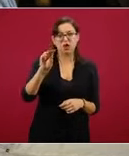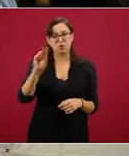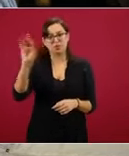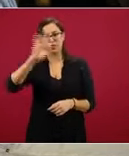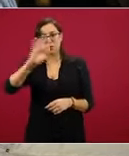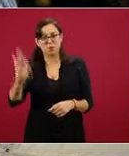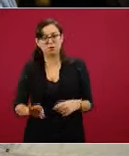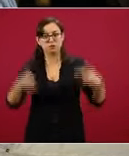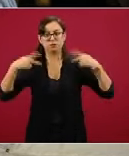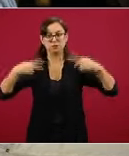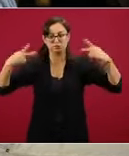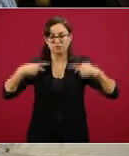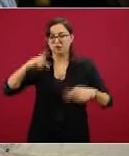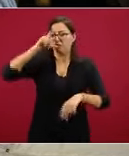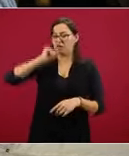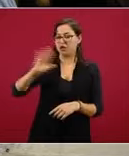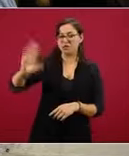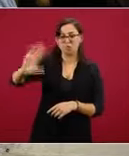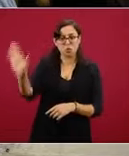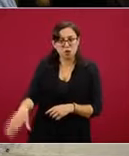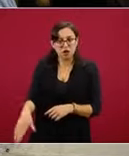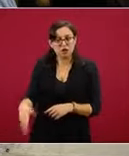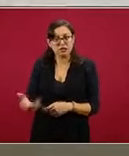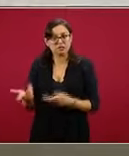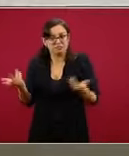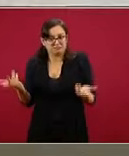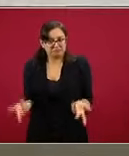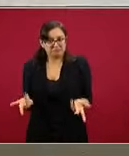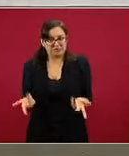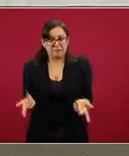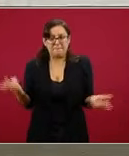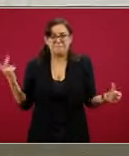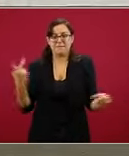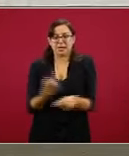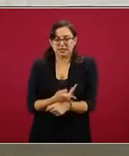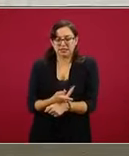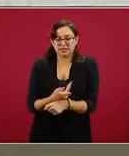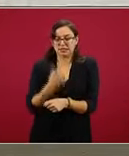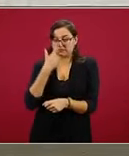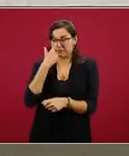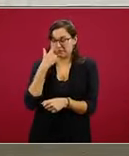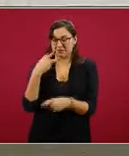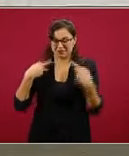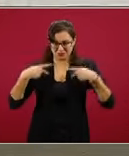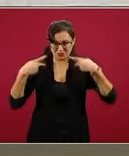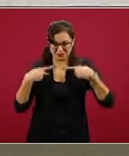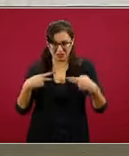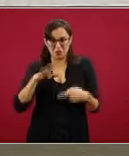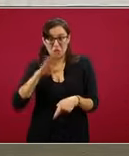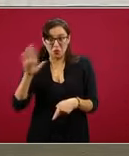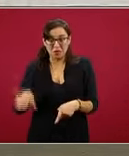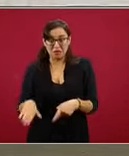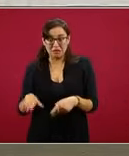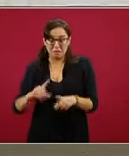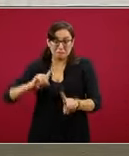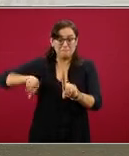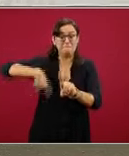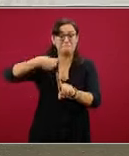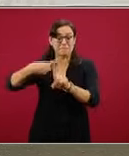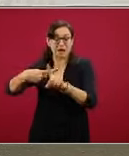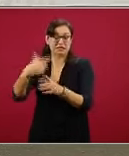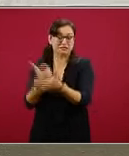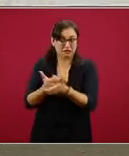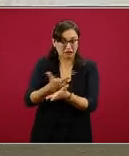80-90%, lo cual para un hospital privado, aparte de que la persona muere, resulta una cuestión costosa. ¿Qué es lo que están haciendo